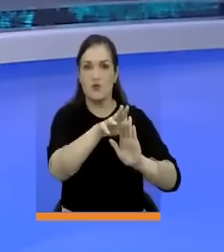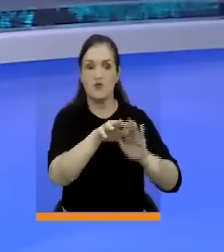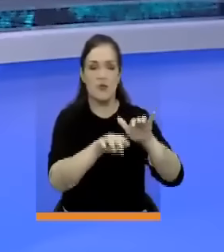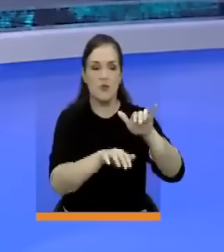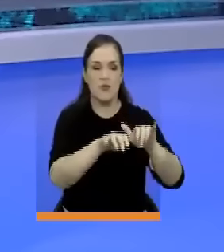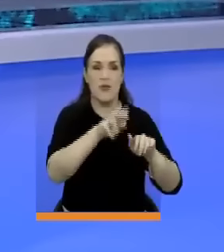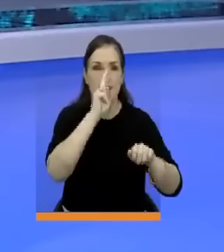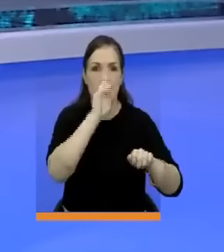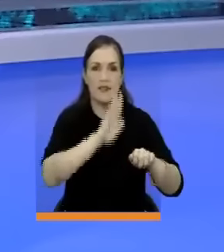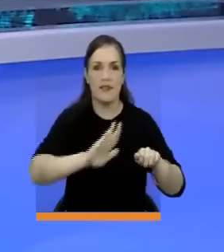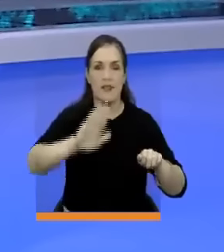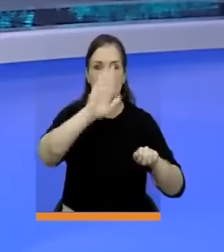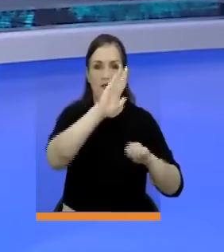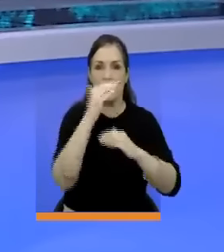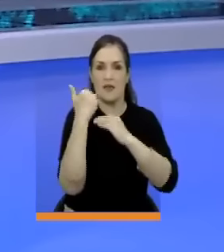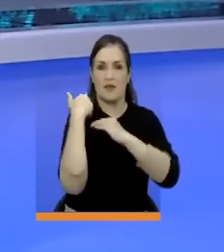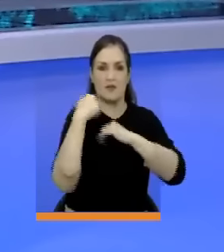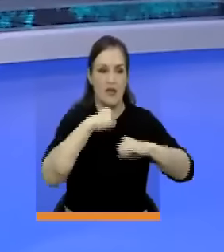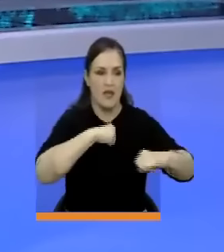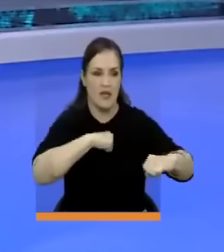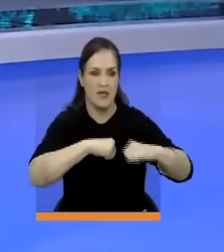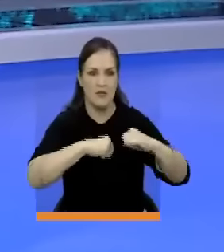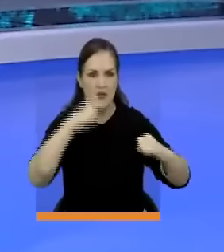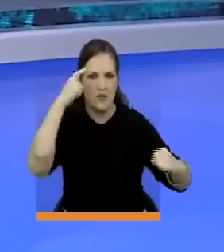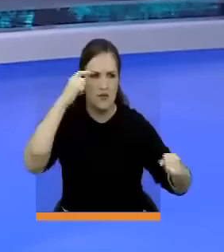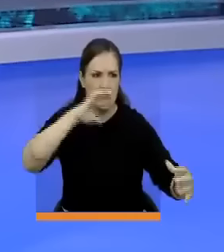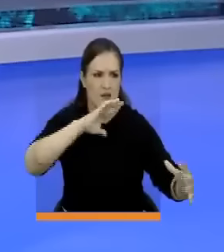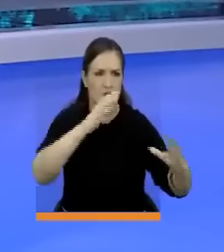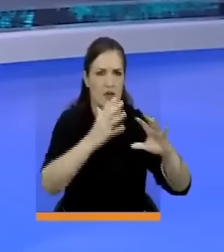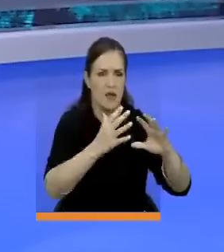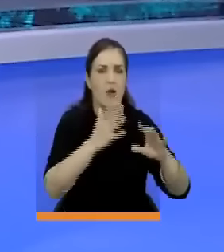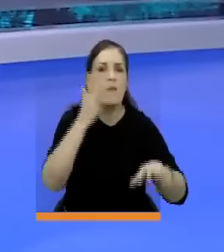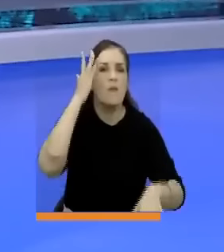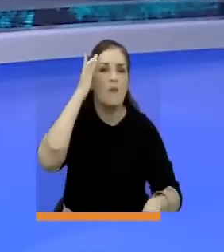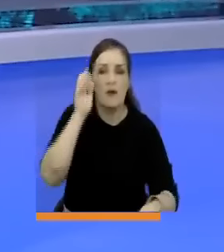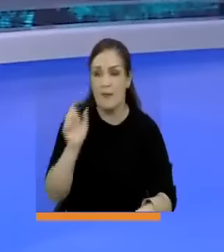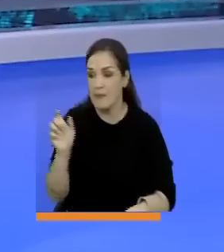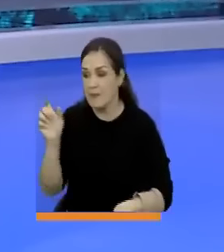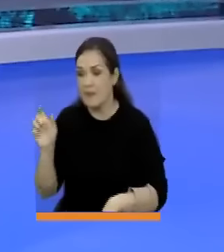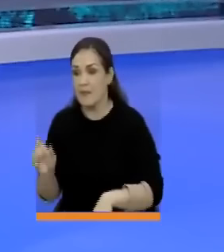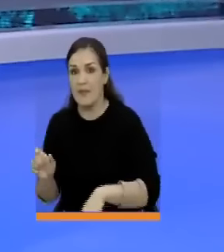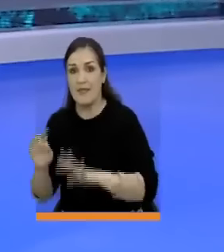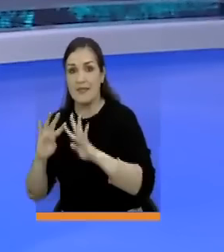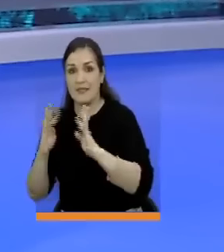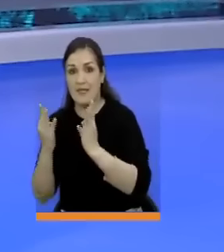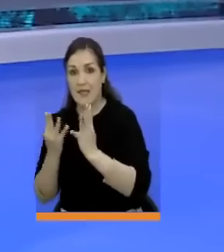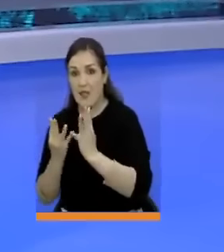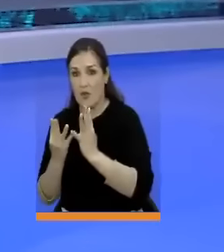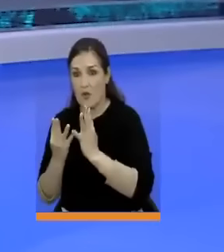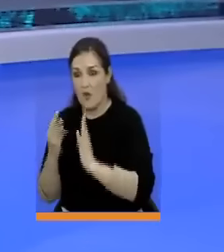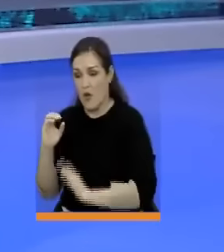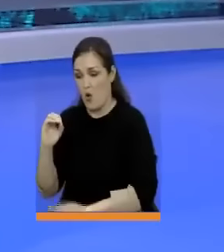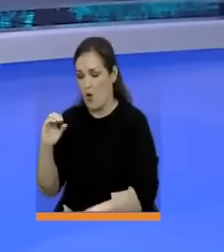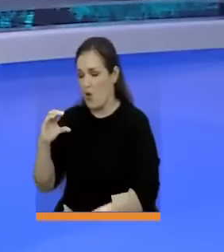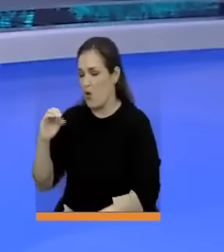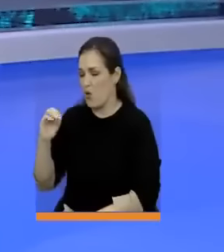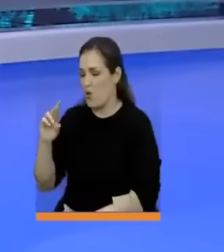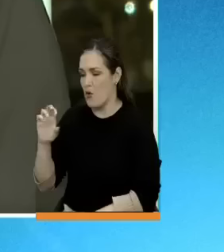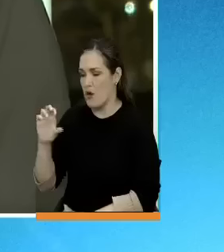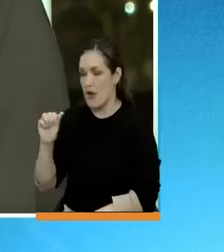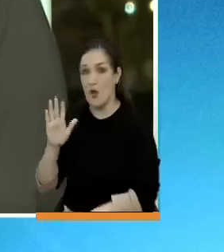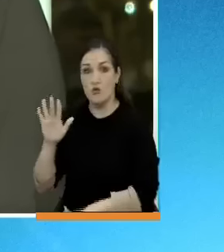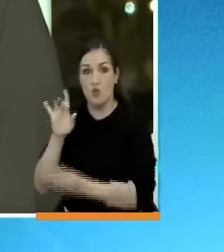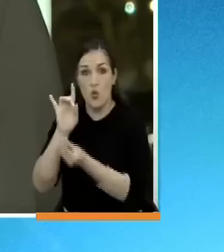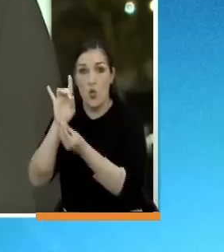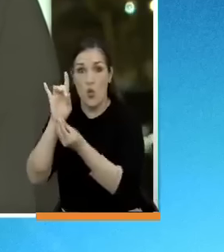Riesgo de Desastres, luego de que el senador Antonio José Correa del Partido de la U expusiera una alarmante denuncia.